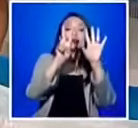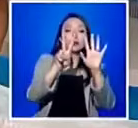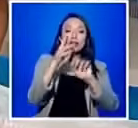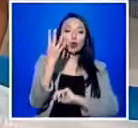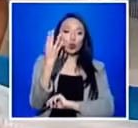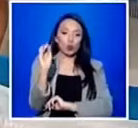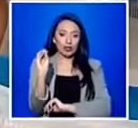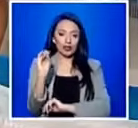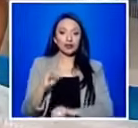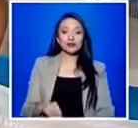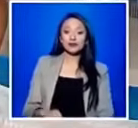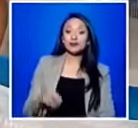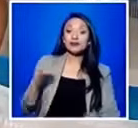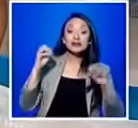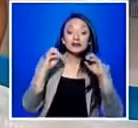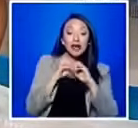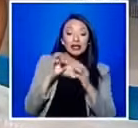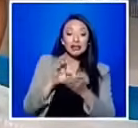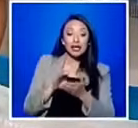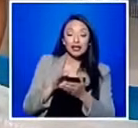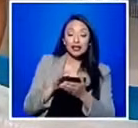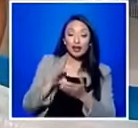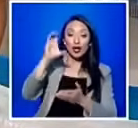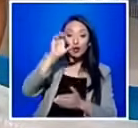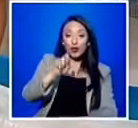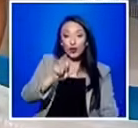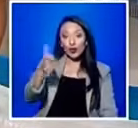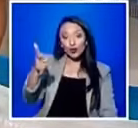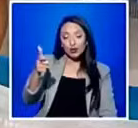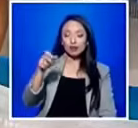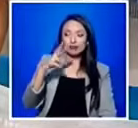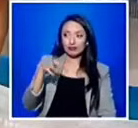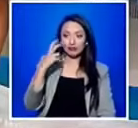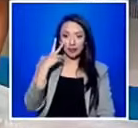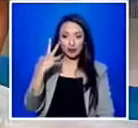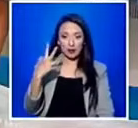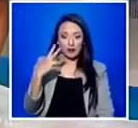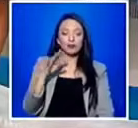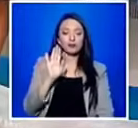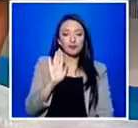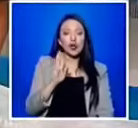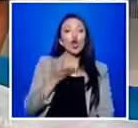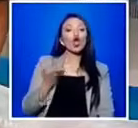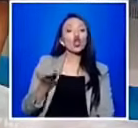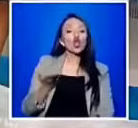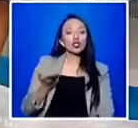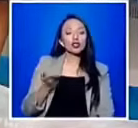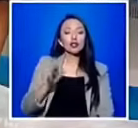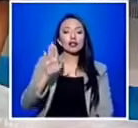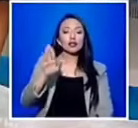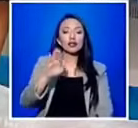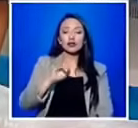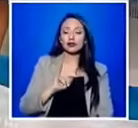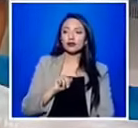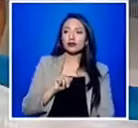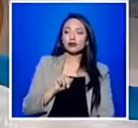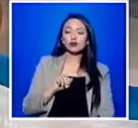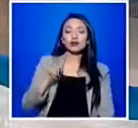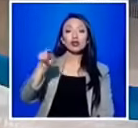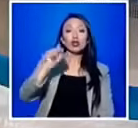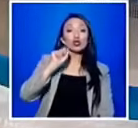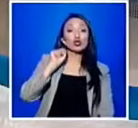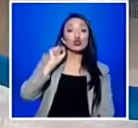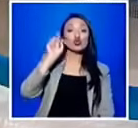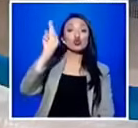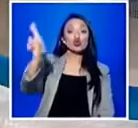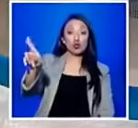7:40 y seguimos tomándole al pulso a este retorno progresivo a las aulas. Vamos en vivo a la unidad educativa Julio Enrique Moreno en el